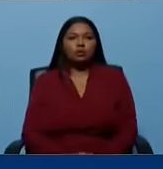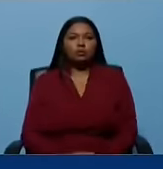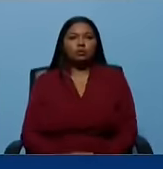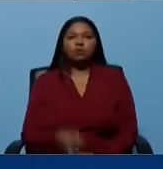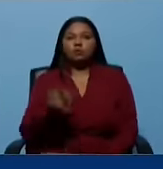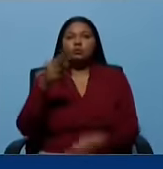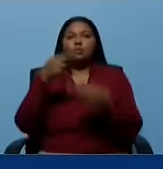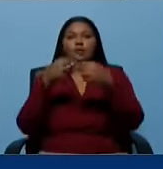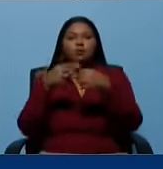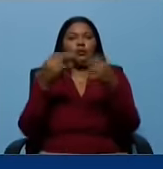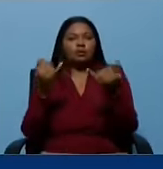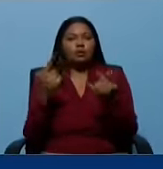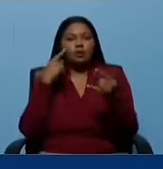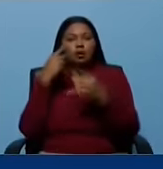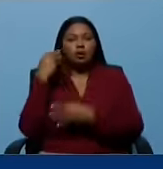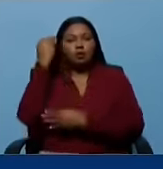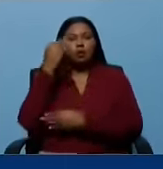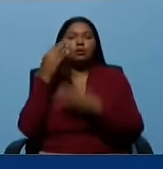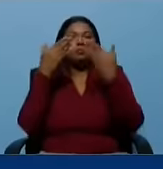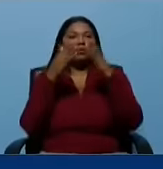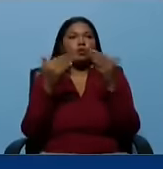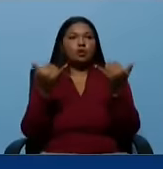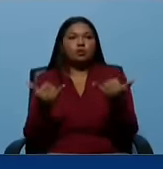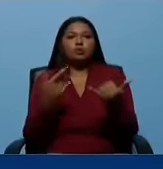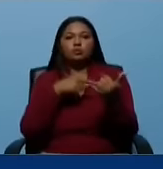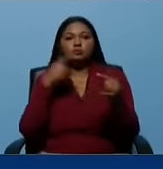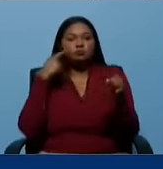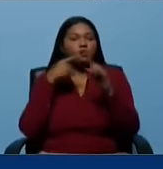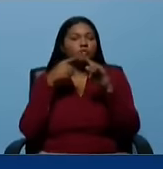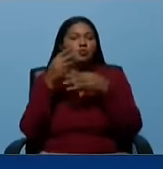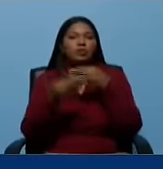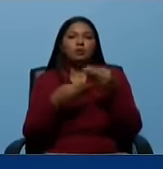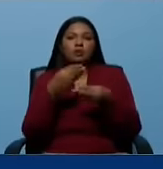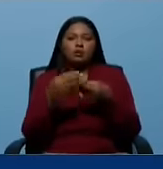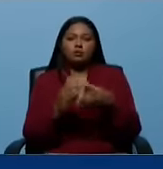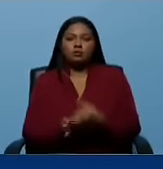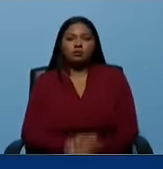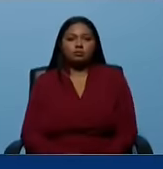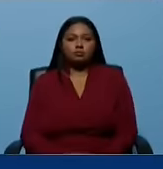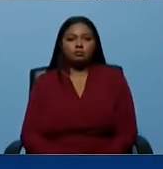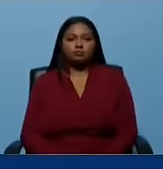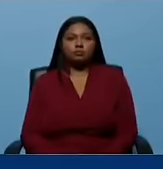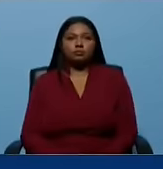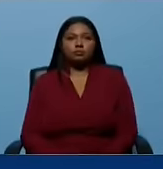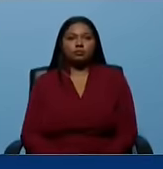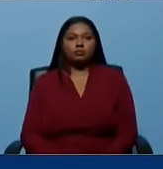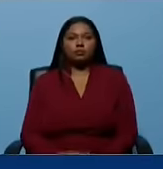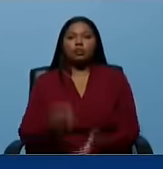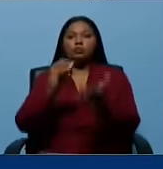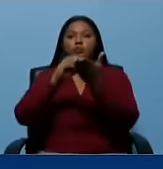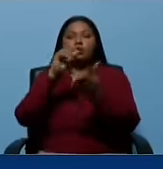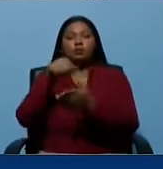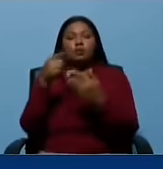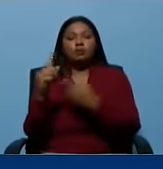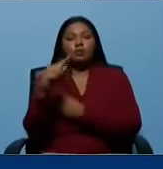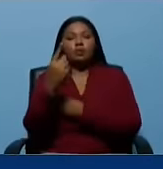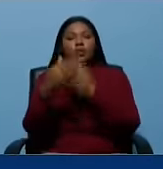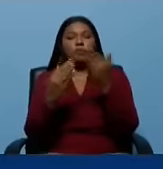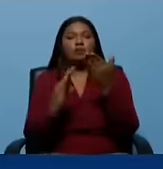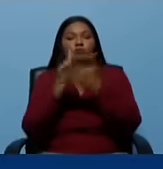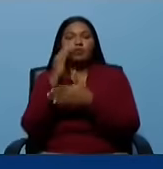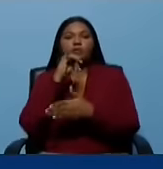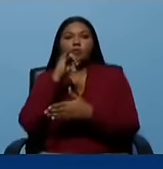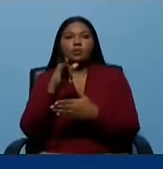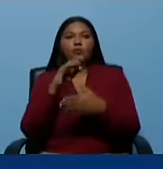peligro porque crea opinión pública porque hoy en día laan matrices no es la posición y es la principal fuente de